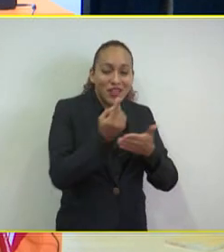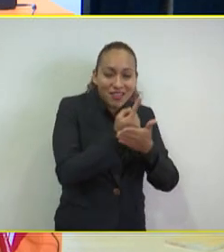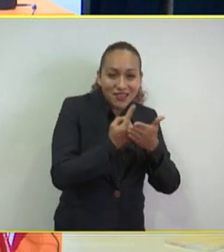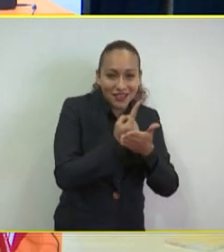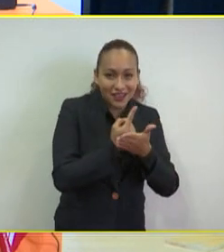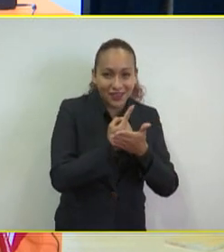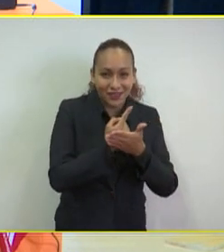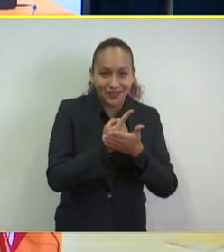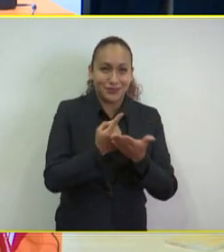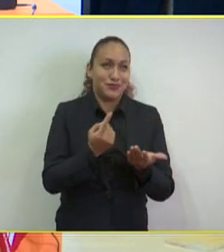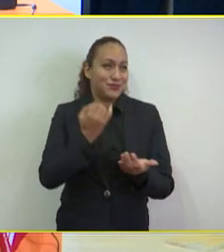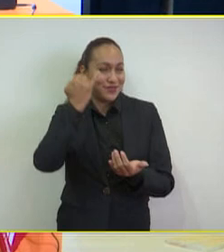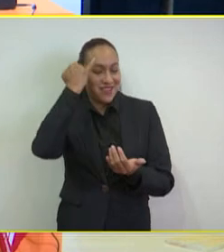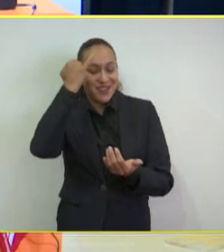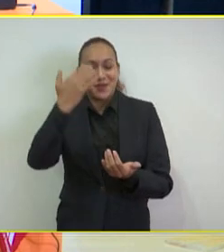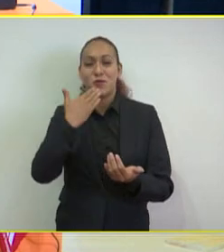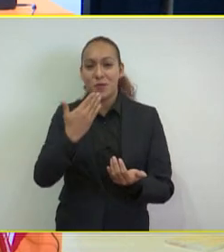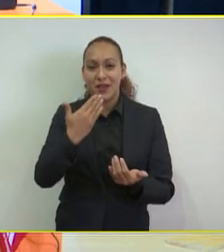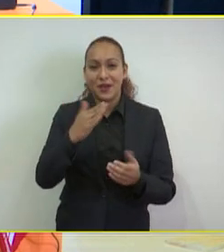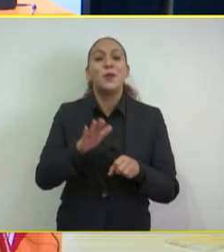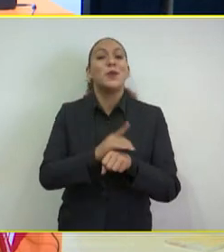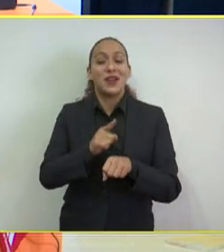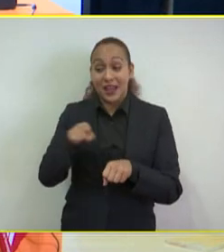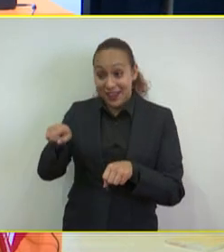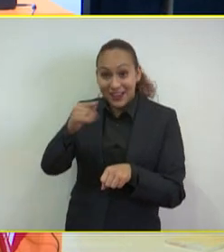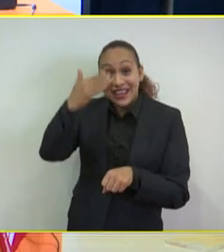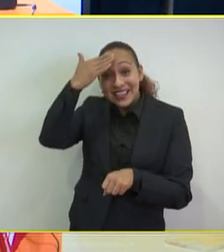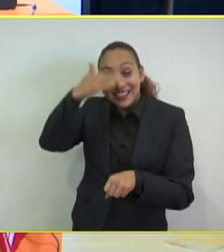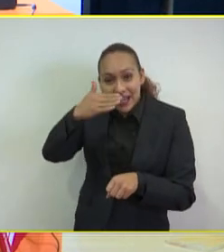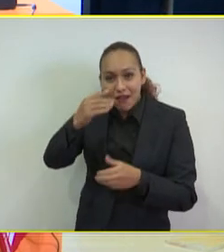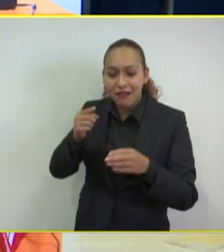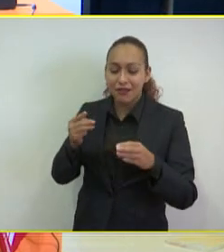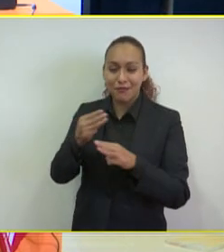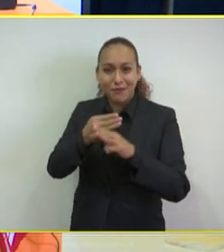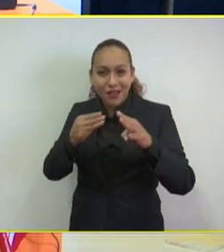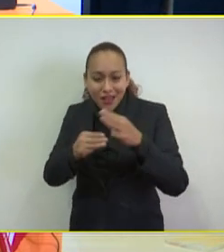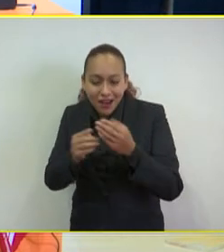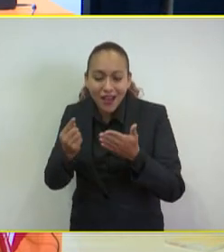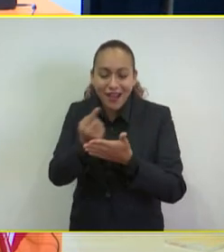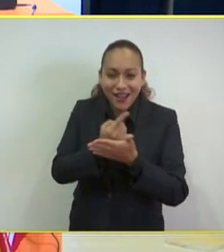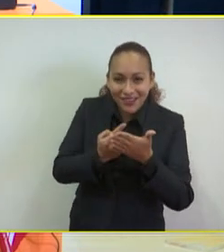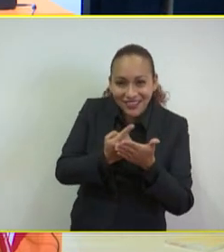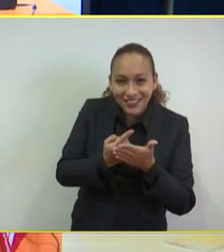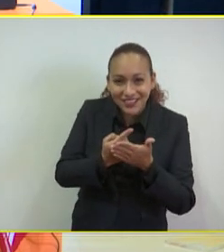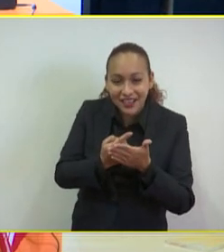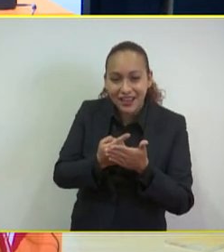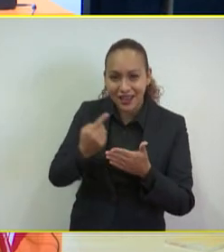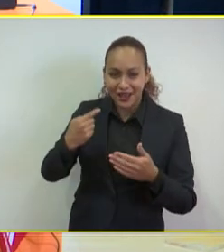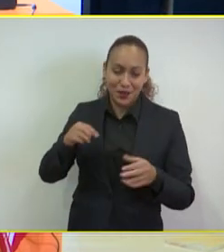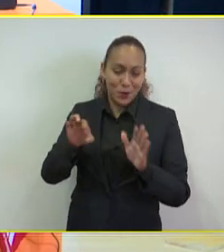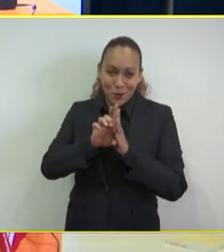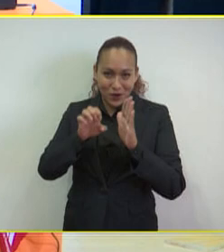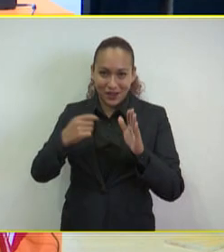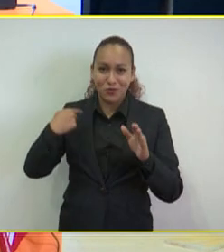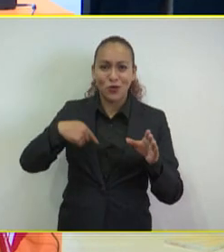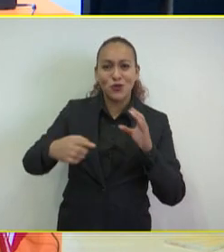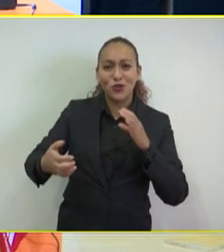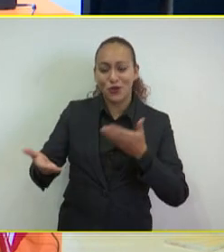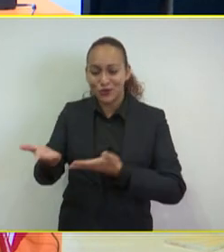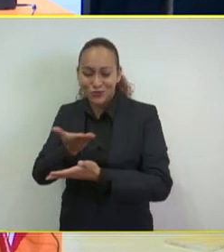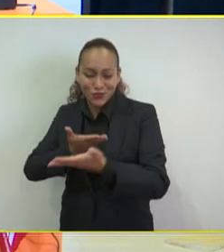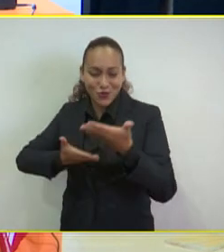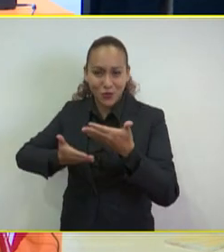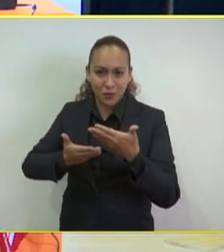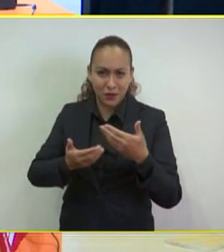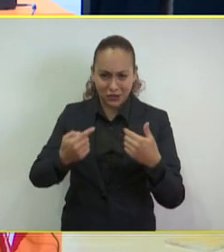saben cómo crear el material y nosotros a lo mejor les decimos qué es el conocimiento y ustedes lo traducen. Creo